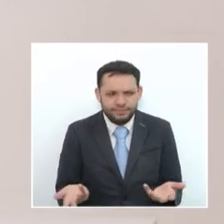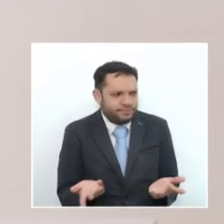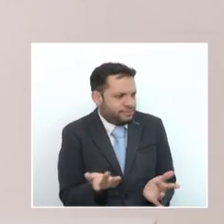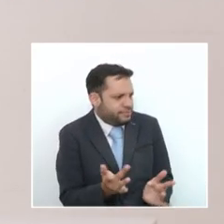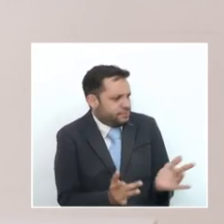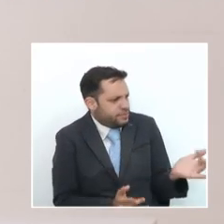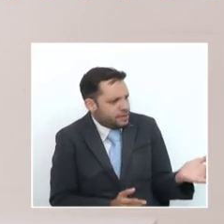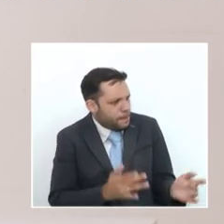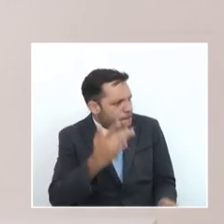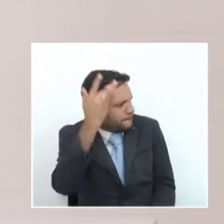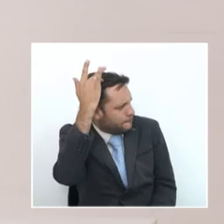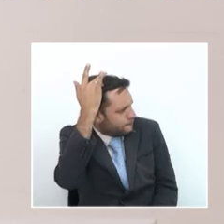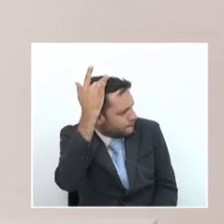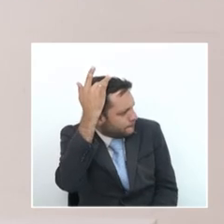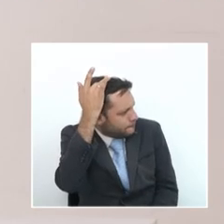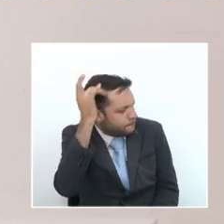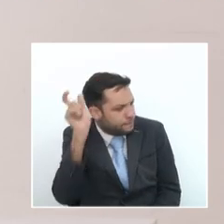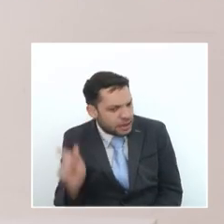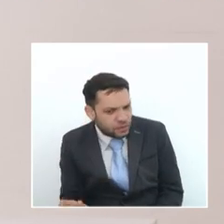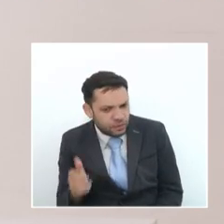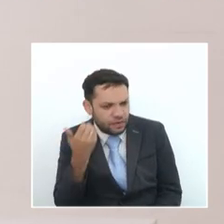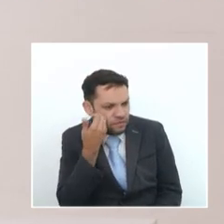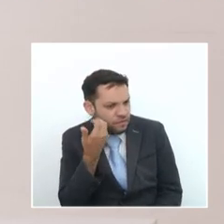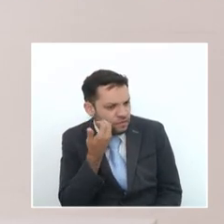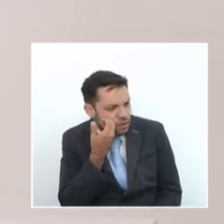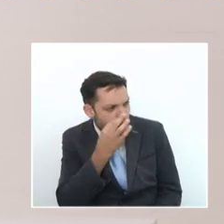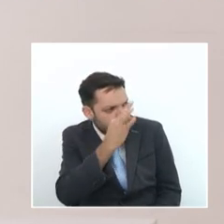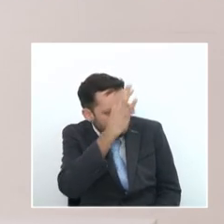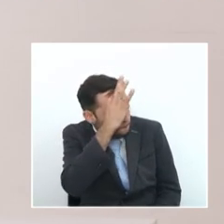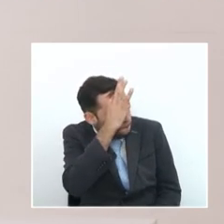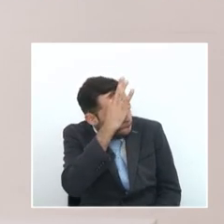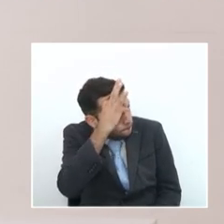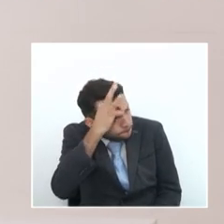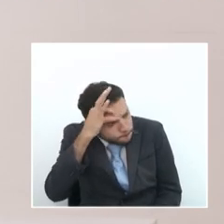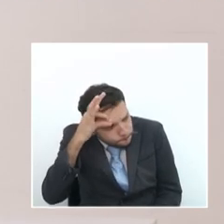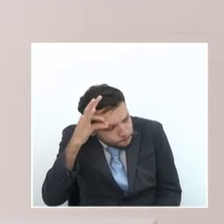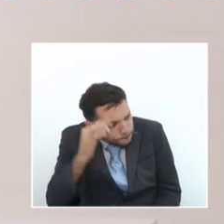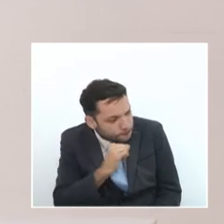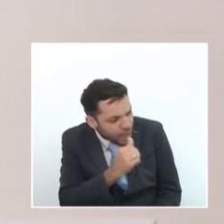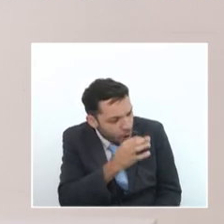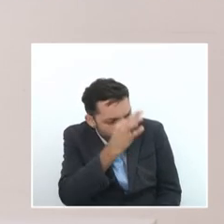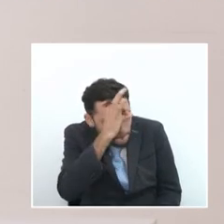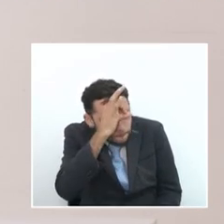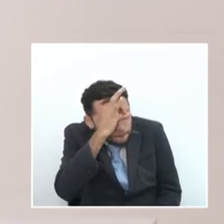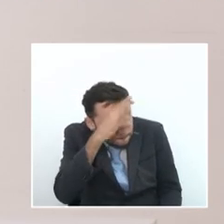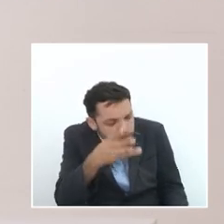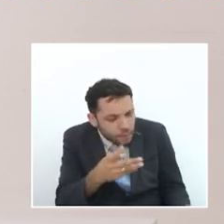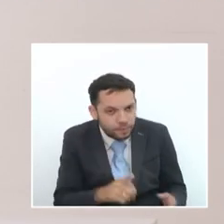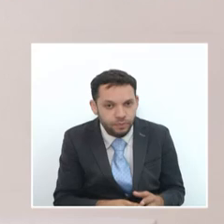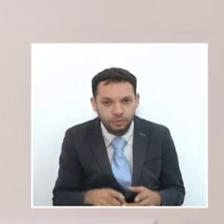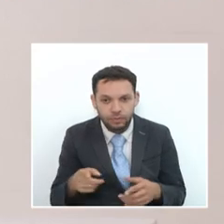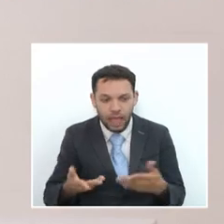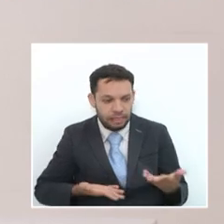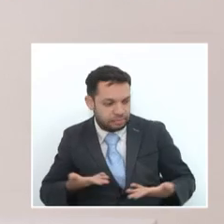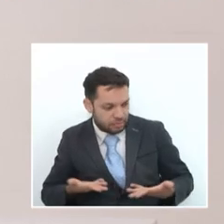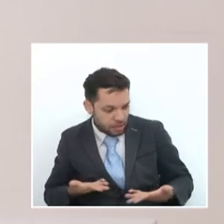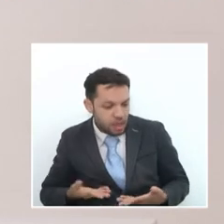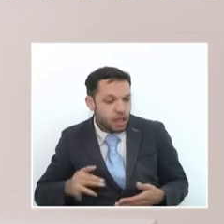pues. Raya con la ignorancia. Pues de pronto en una cafetería, pero en un